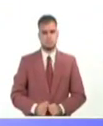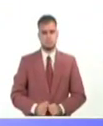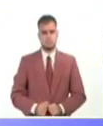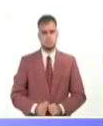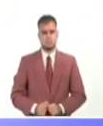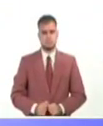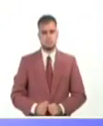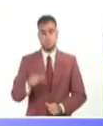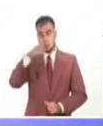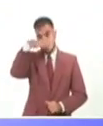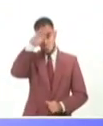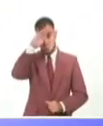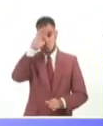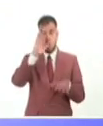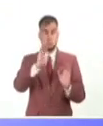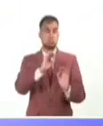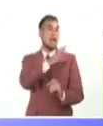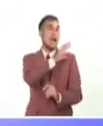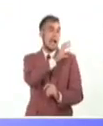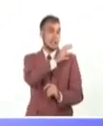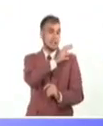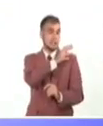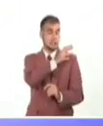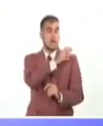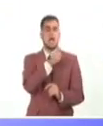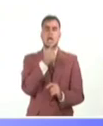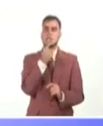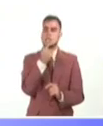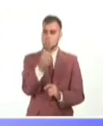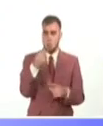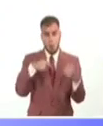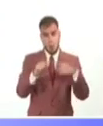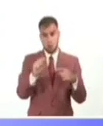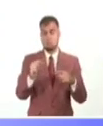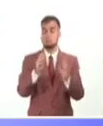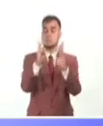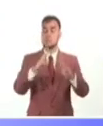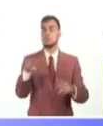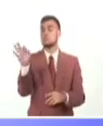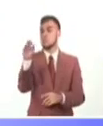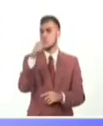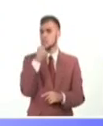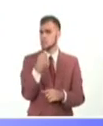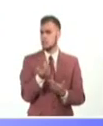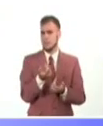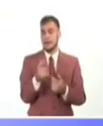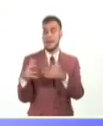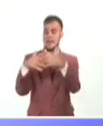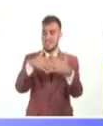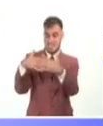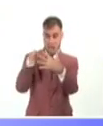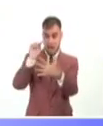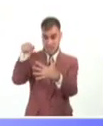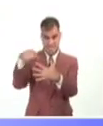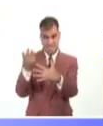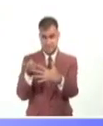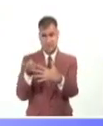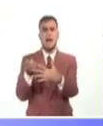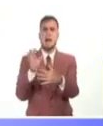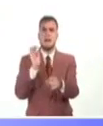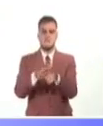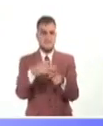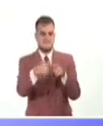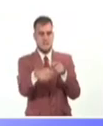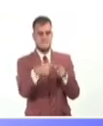afectando a sus pueblos que viven sin derechos y en la miseria para apoyar a otras